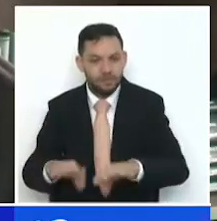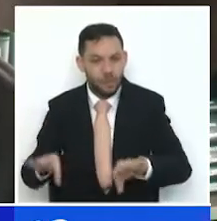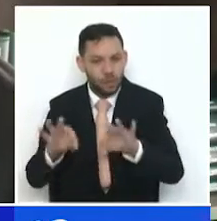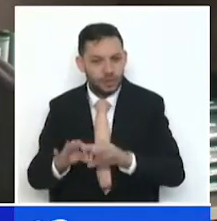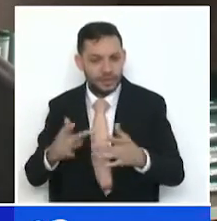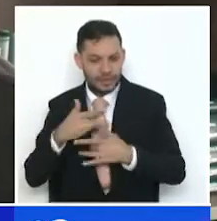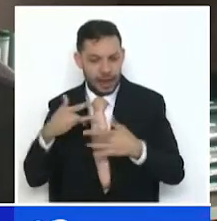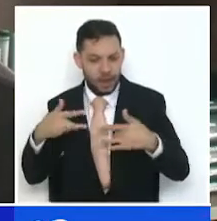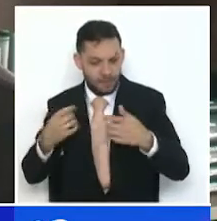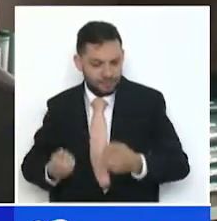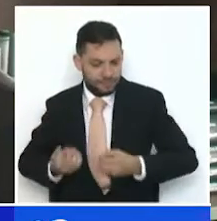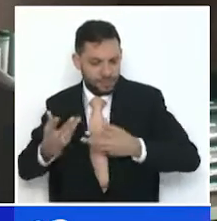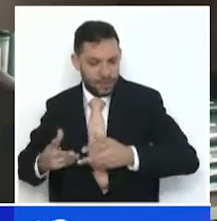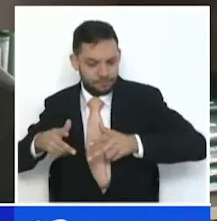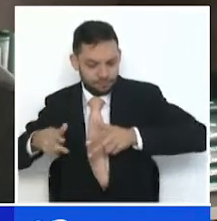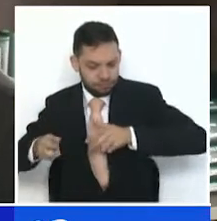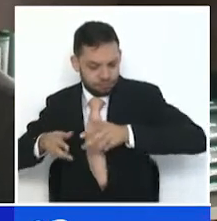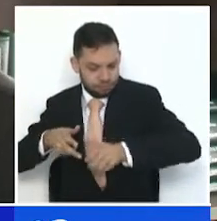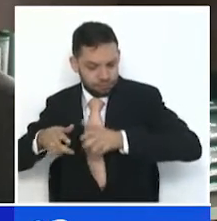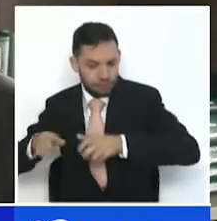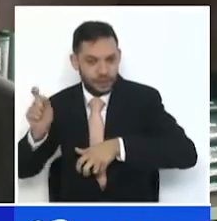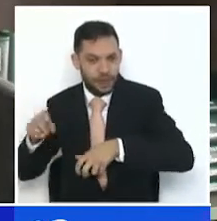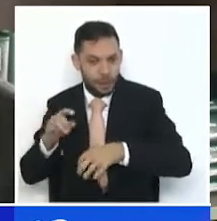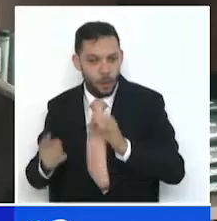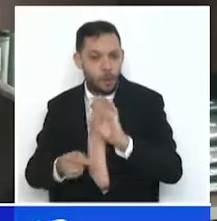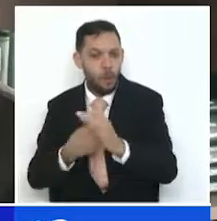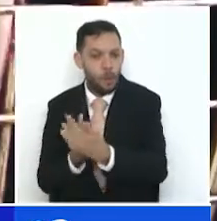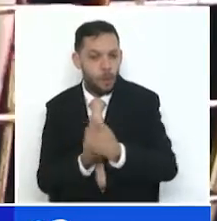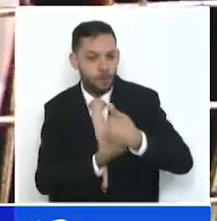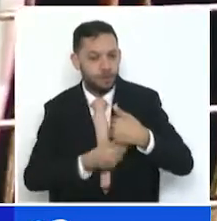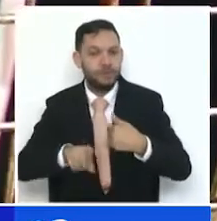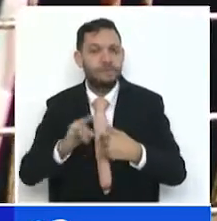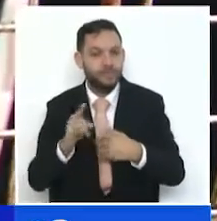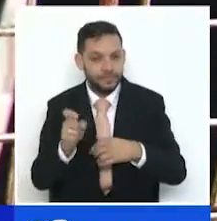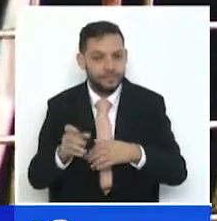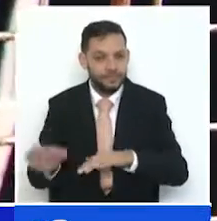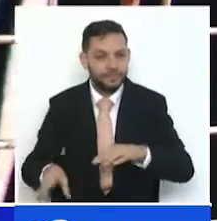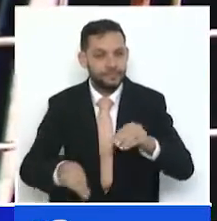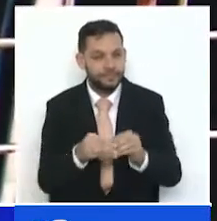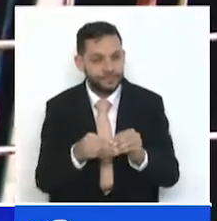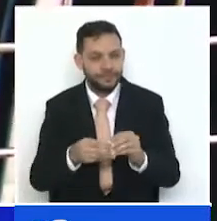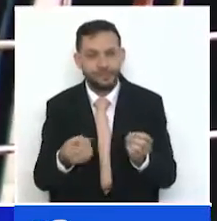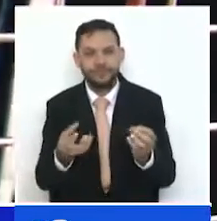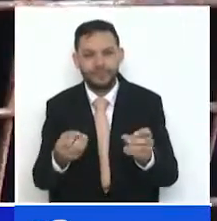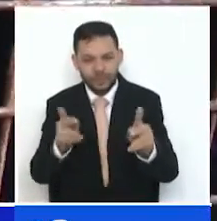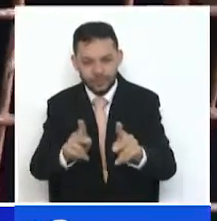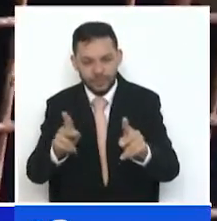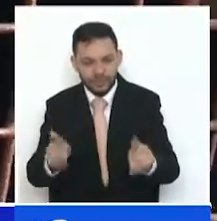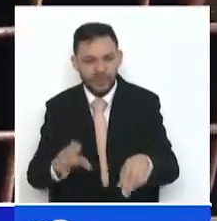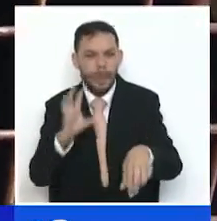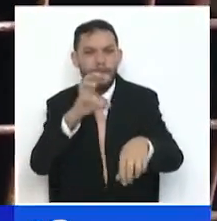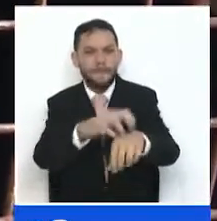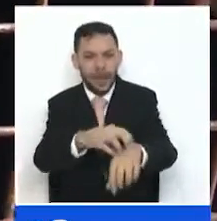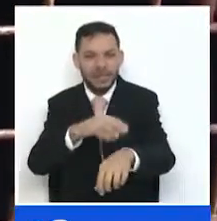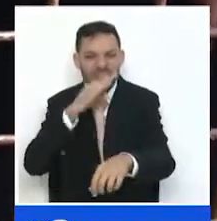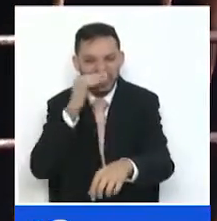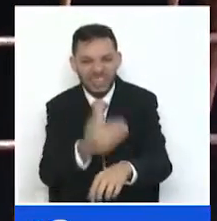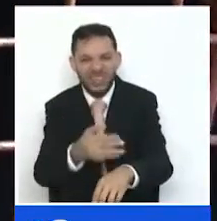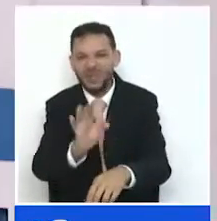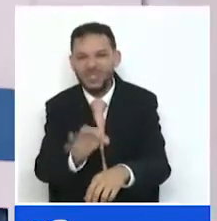y sanitarias para que este tipo de eventos no se produzcan. La mayoría de víctimas de este tipo de accidentes son los menores de